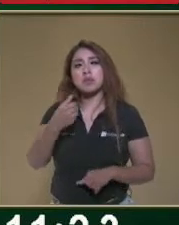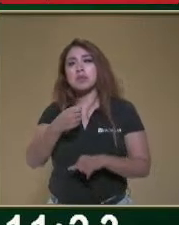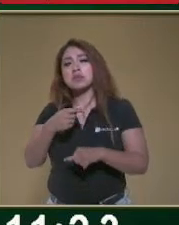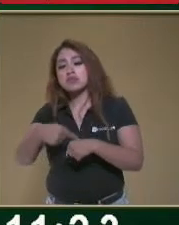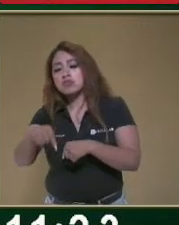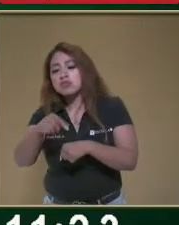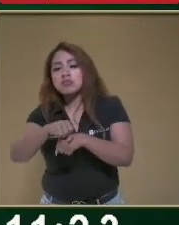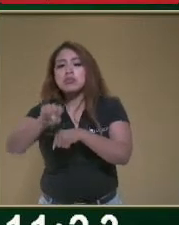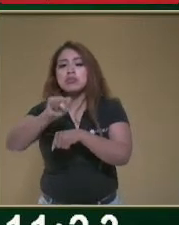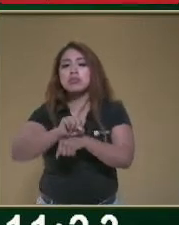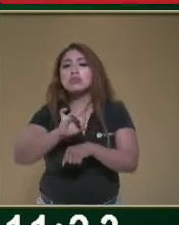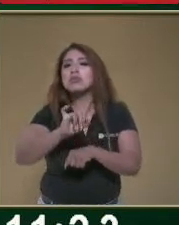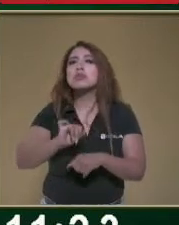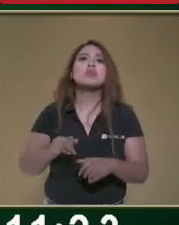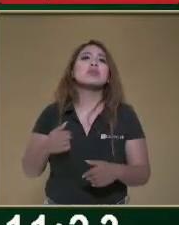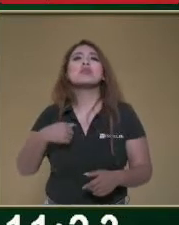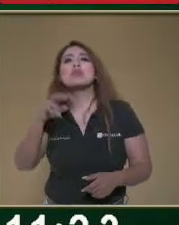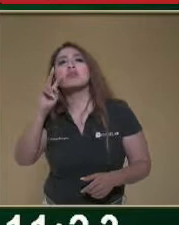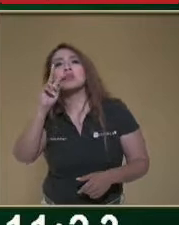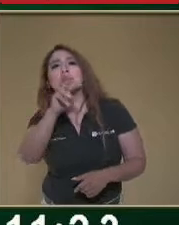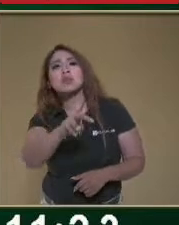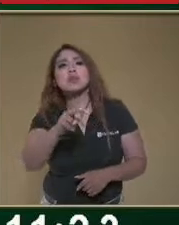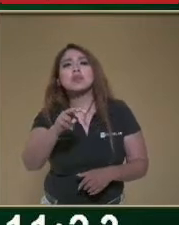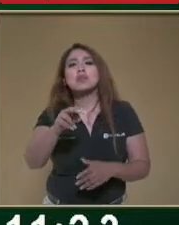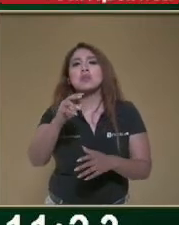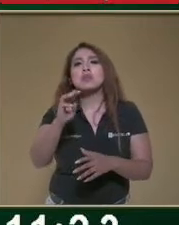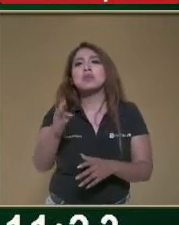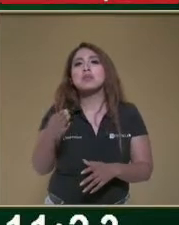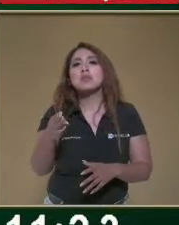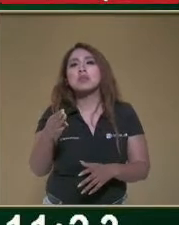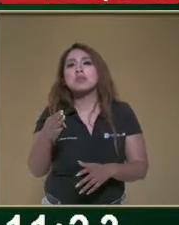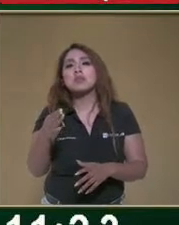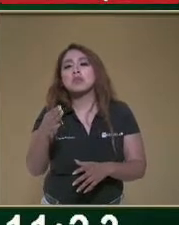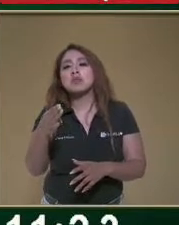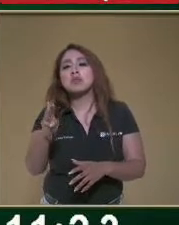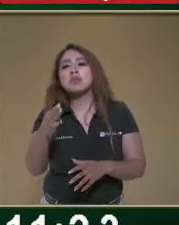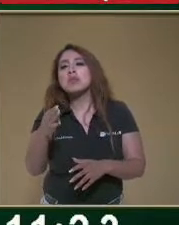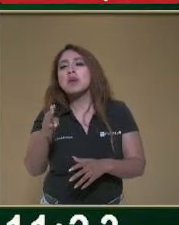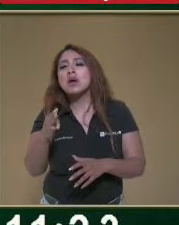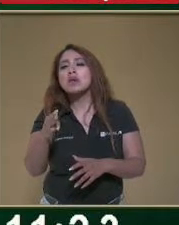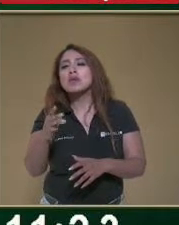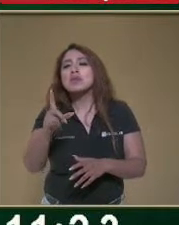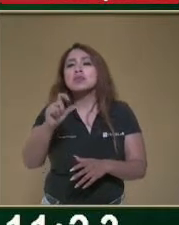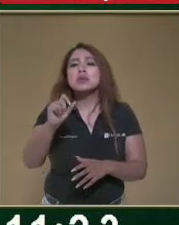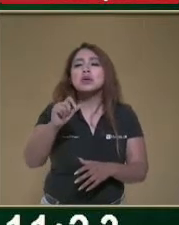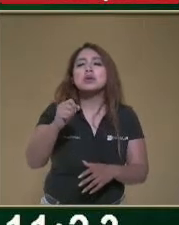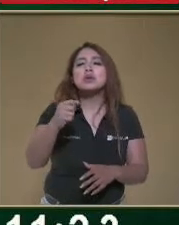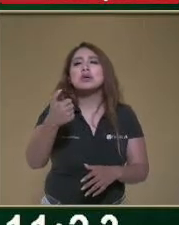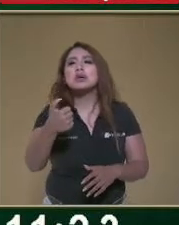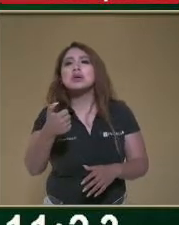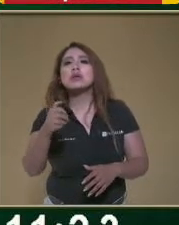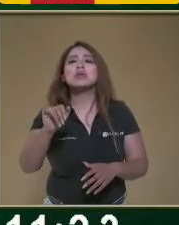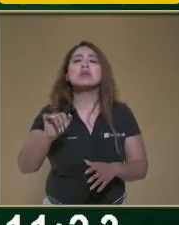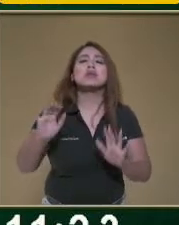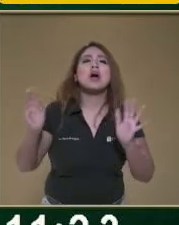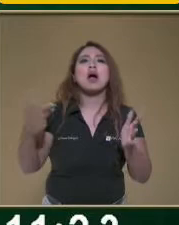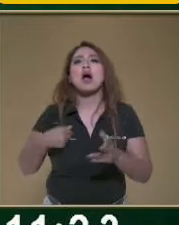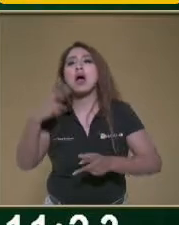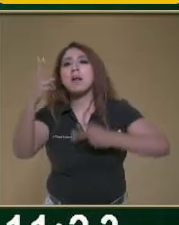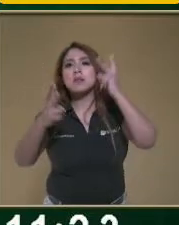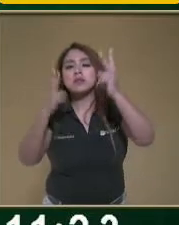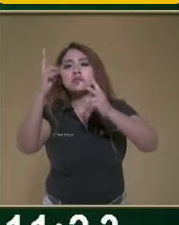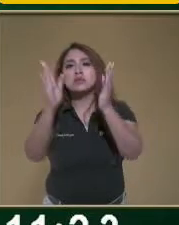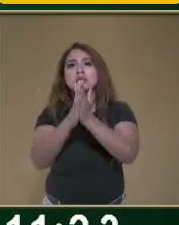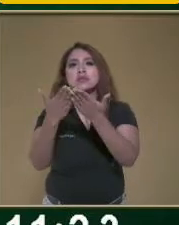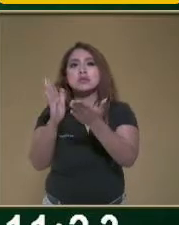semanario, ¿sí? Y yo veo que el miércoles 26 tuvieron una visita a la biblioteca. Entonces, fácilmente puedo